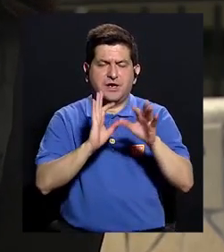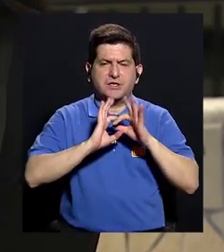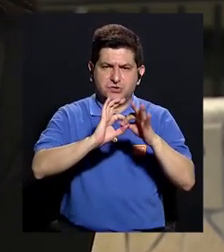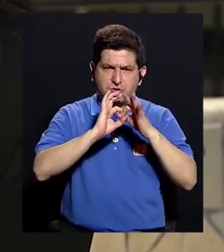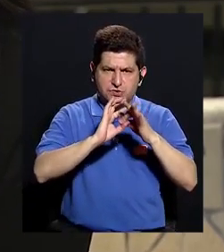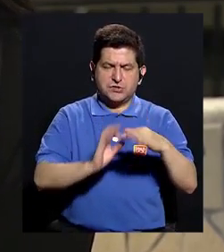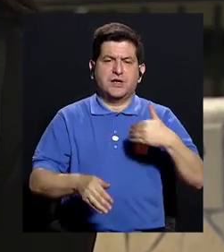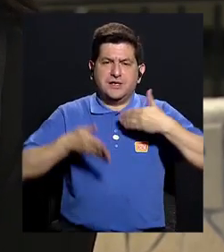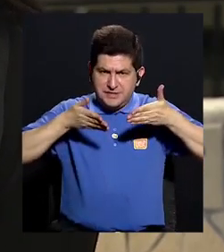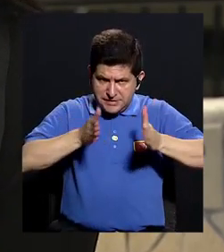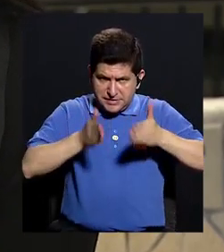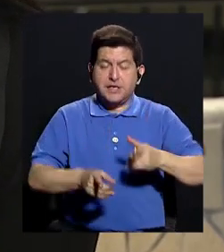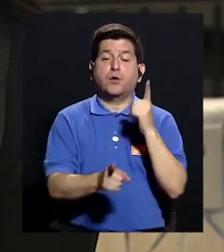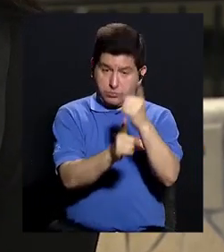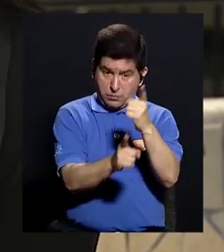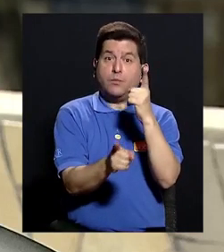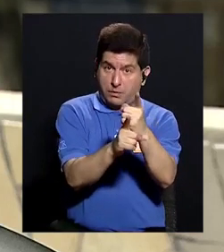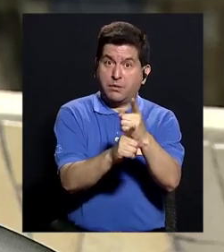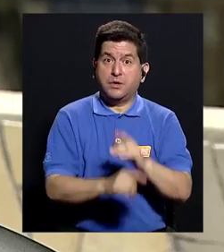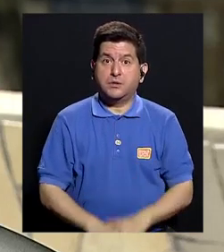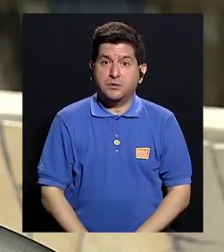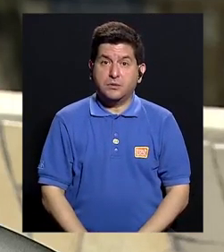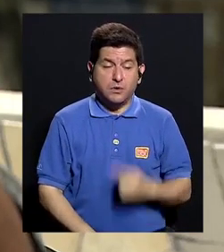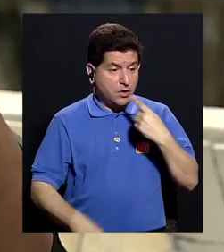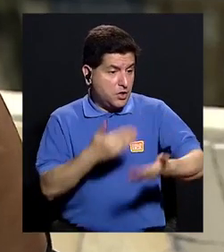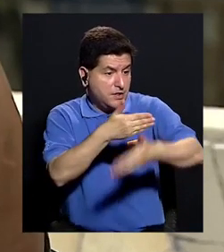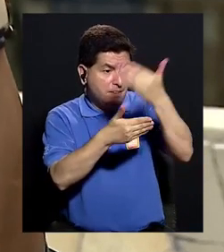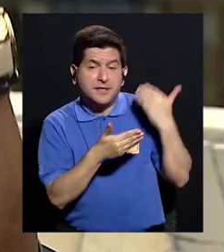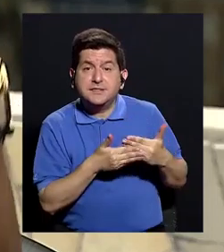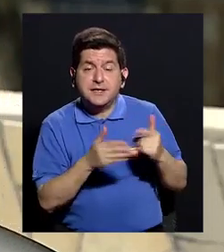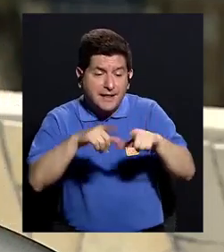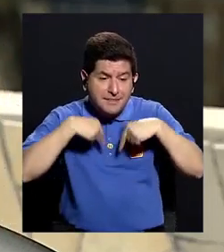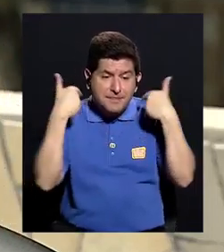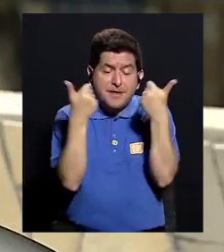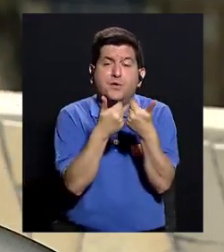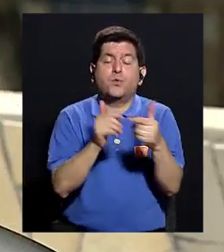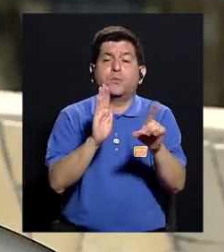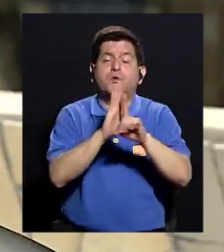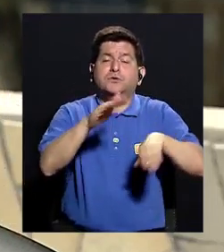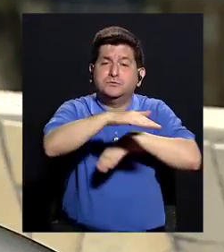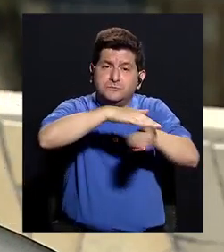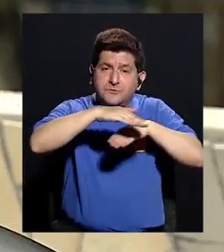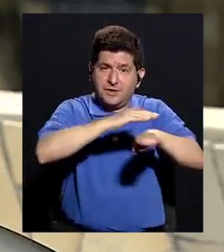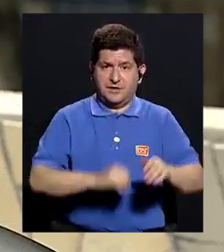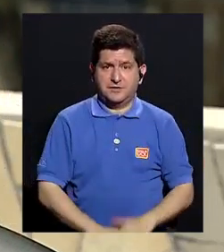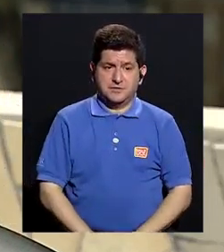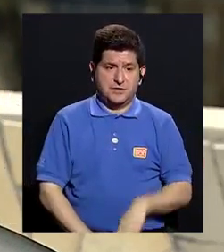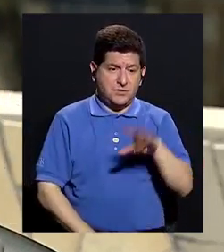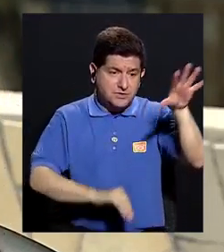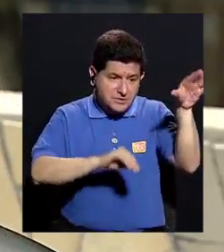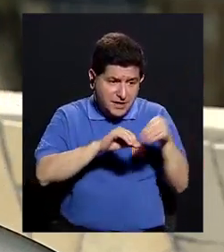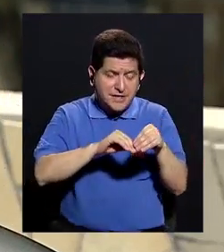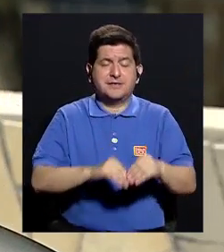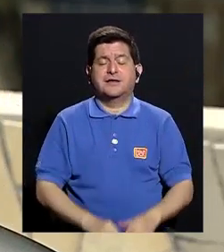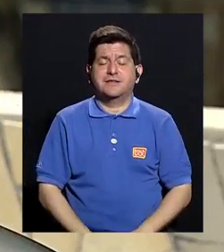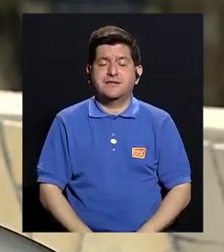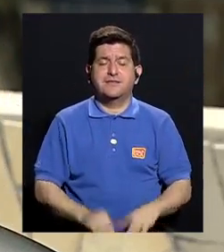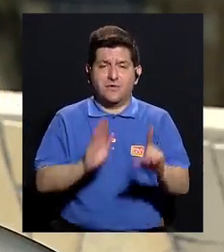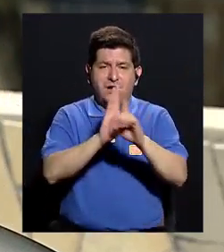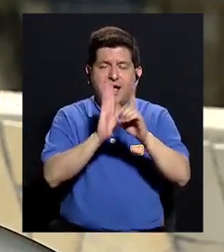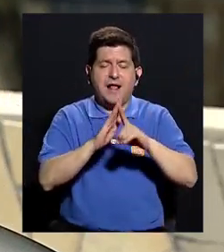sexuales y reproductivos. Absolutamente. Porque como decíamos, hay grupos de derechos fundamentales que suman el derecho a la